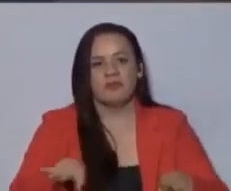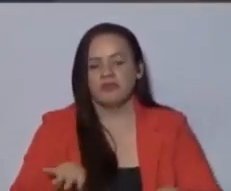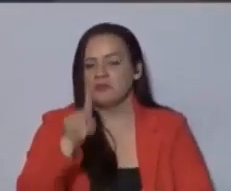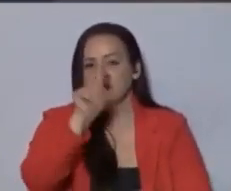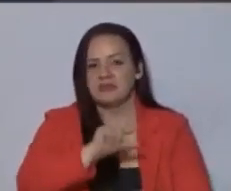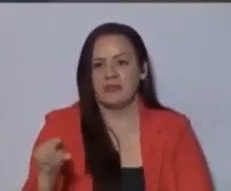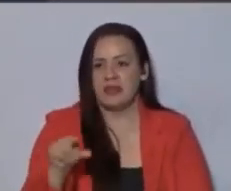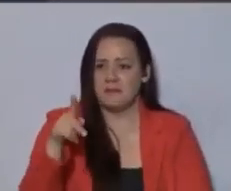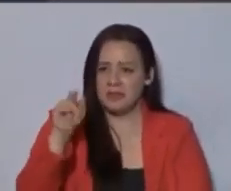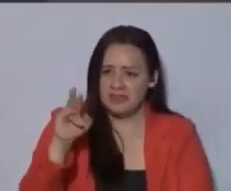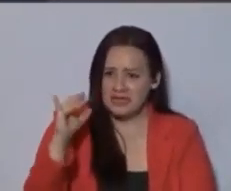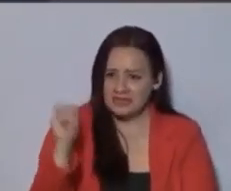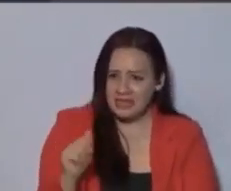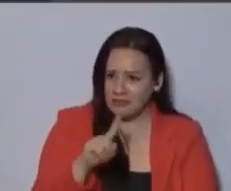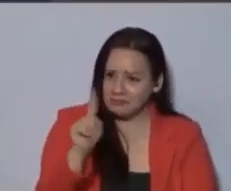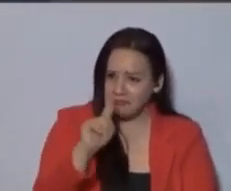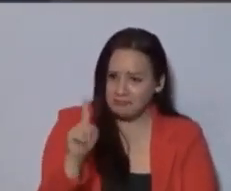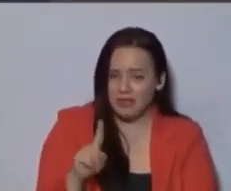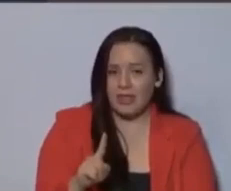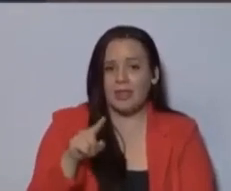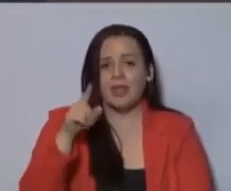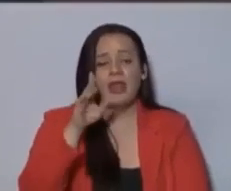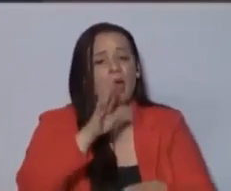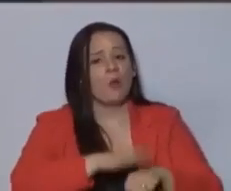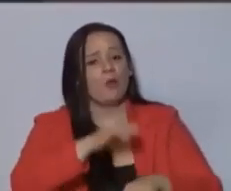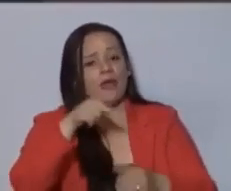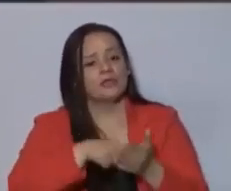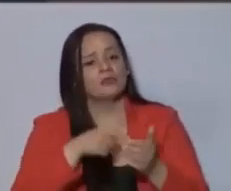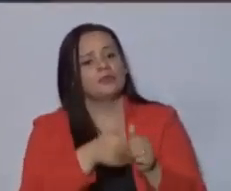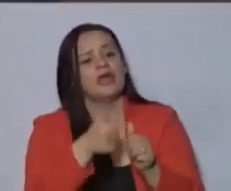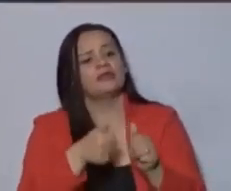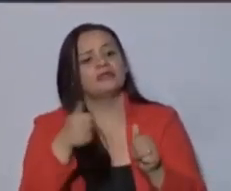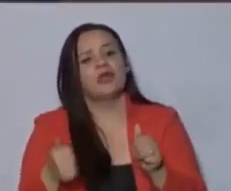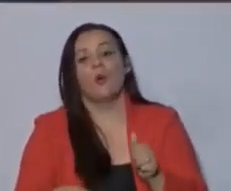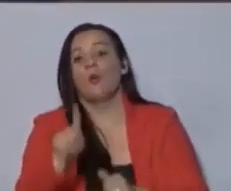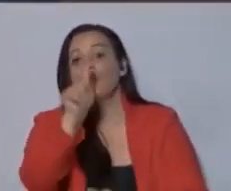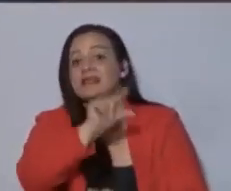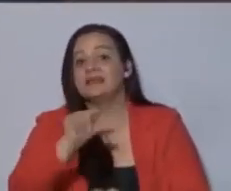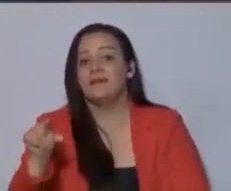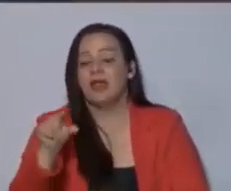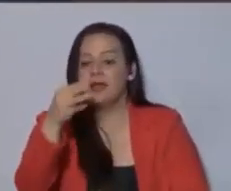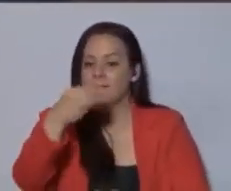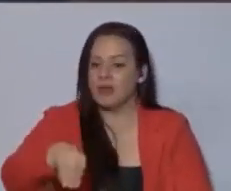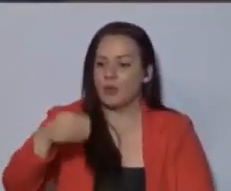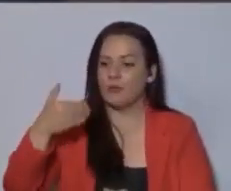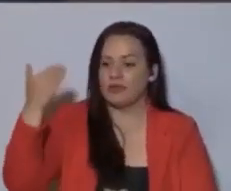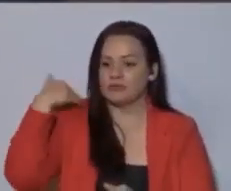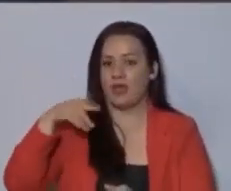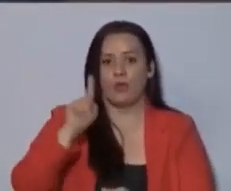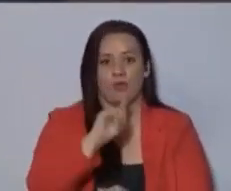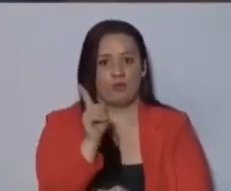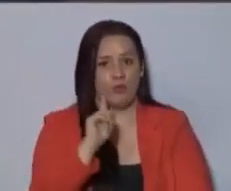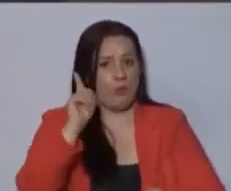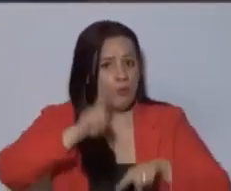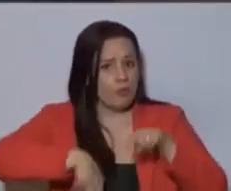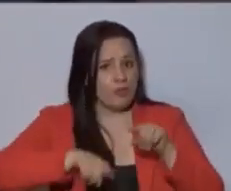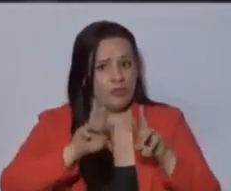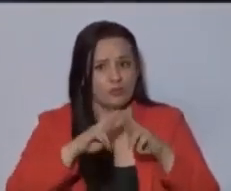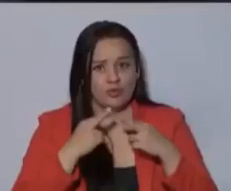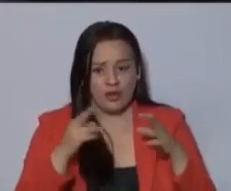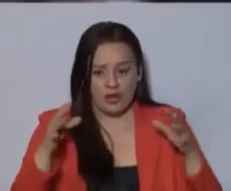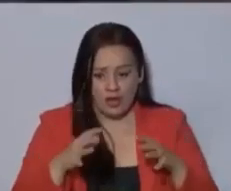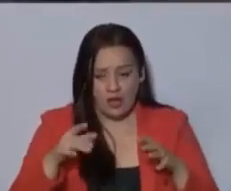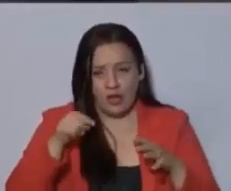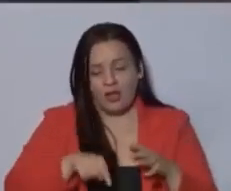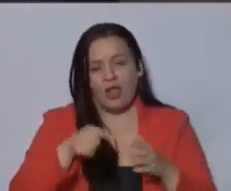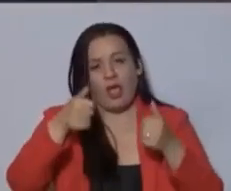Patricia. La culpa de que esto se haya atrasado una semana y de que el miércoles pasado no nos hayamos podido poner de acuerdo y